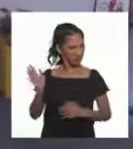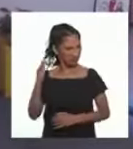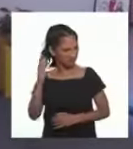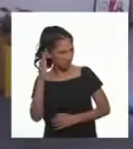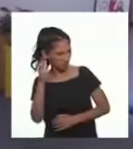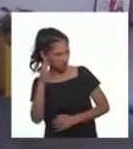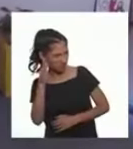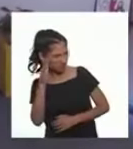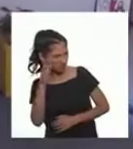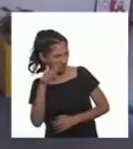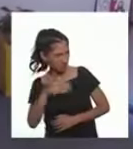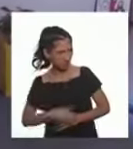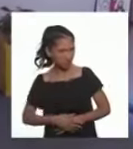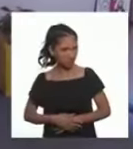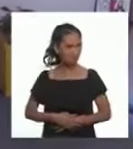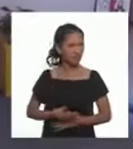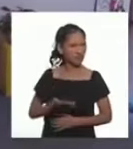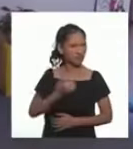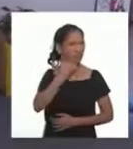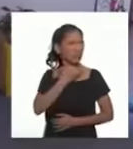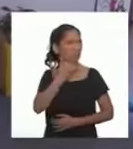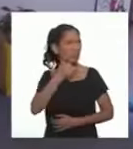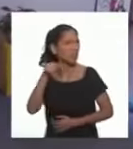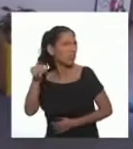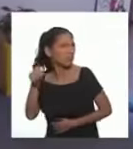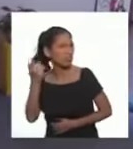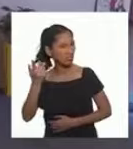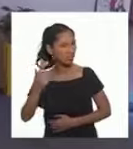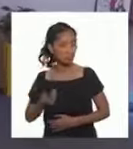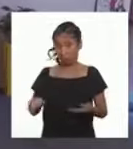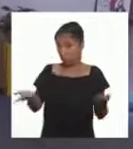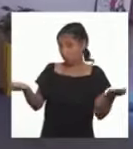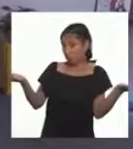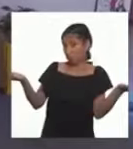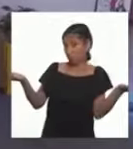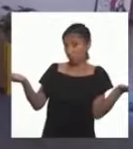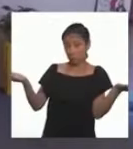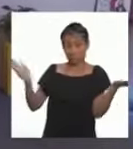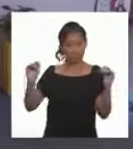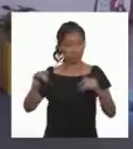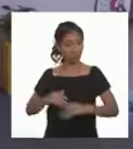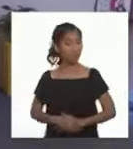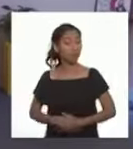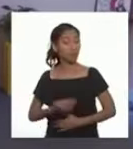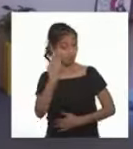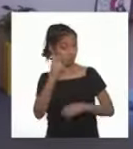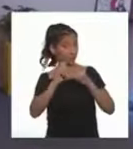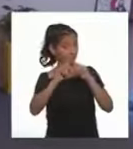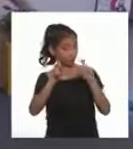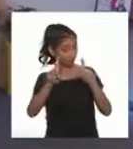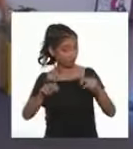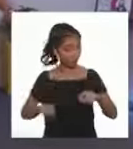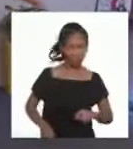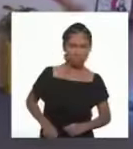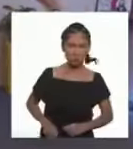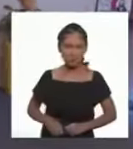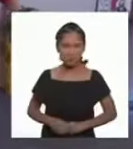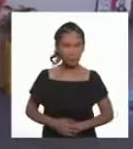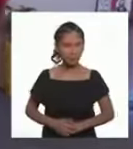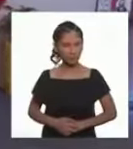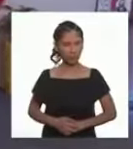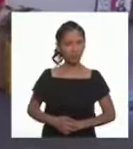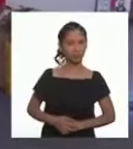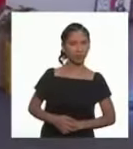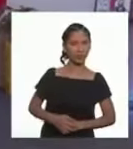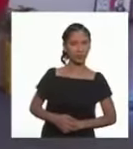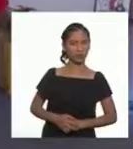¿Qué le pasa? No sé. Vamos a preguntarle. Sí, sí, sí, sí.